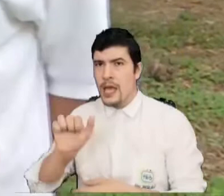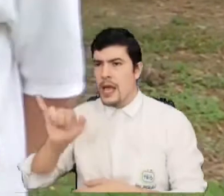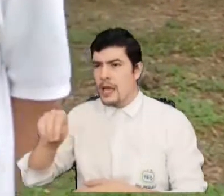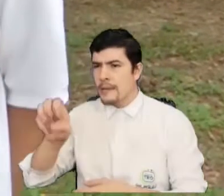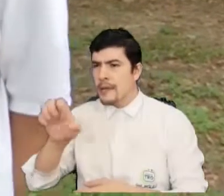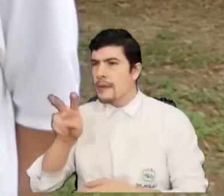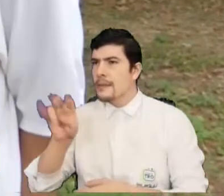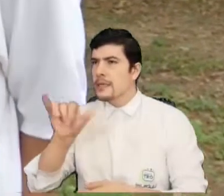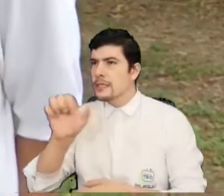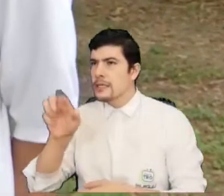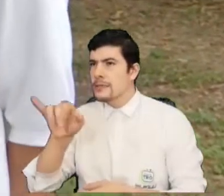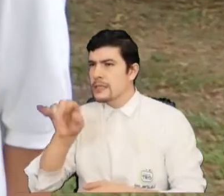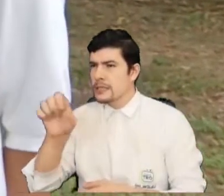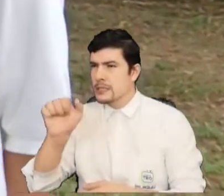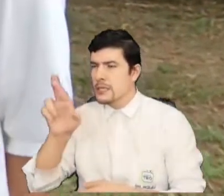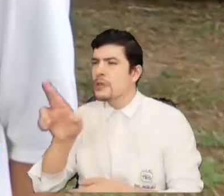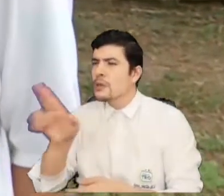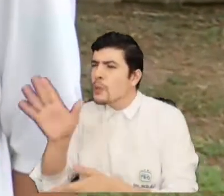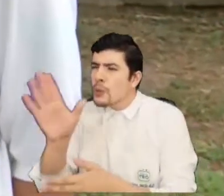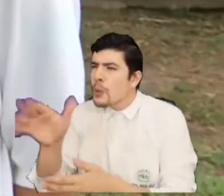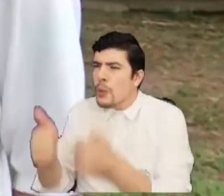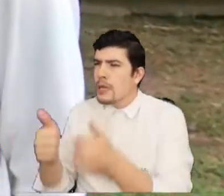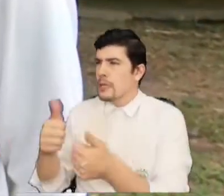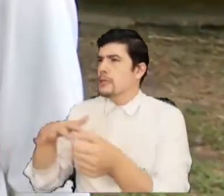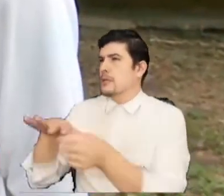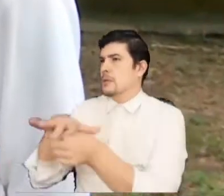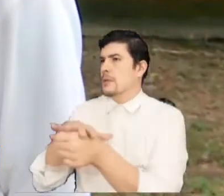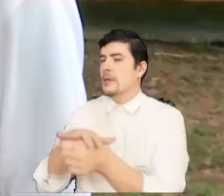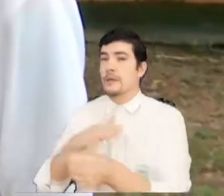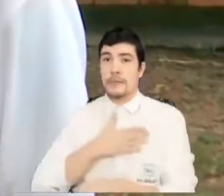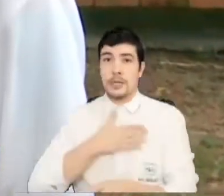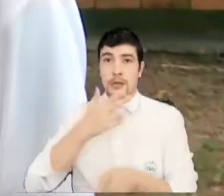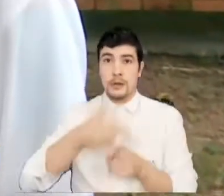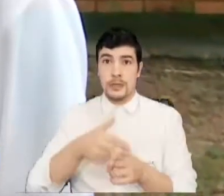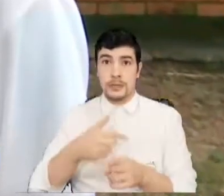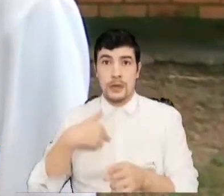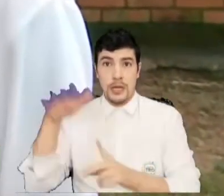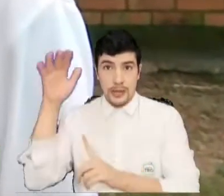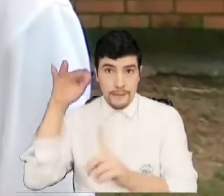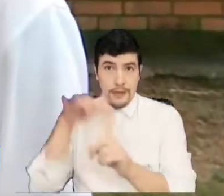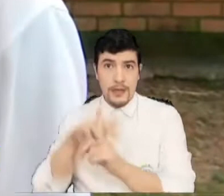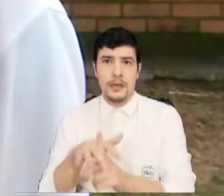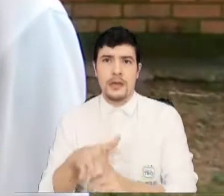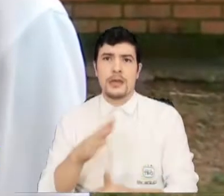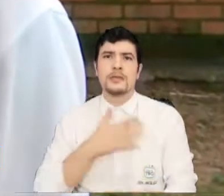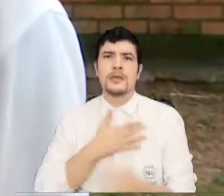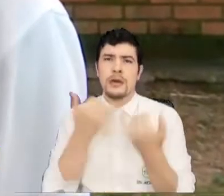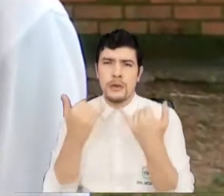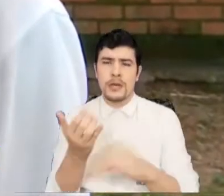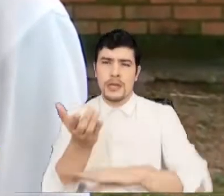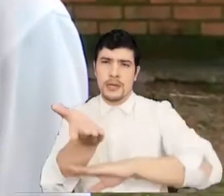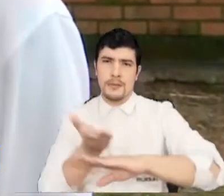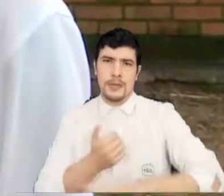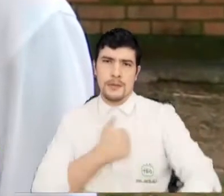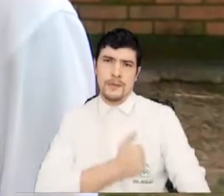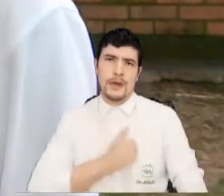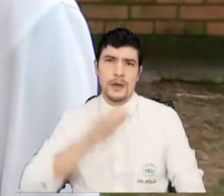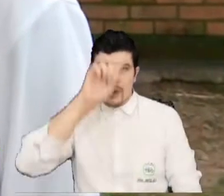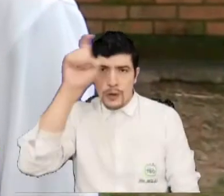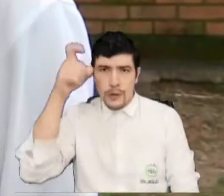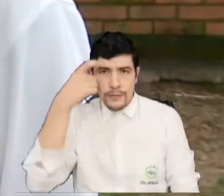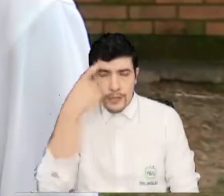momento? Buenos días. Mi nombre es Jaime Villamizar, yo como damnificado Asomiflor estoy solicitándole al gobierno una ayuda, una